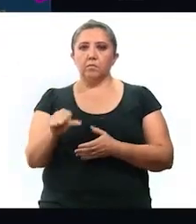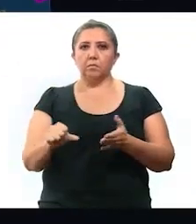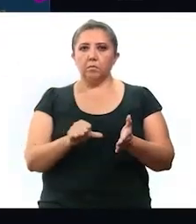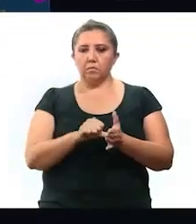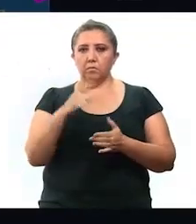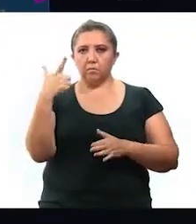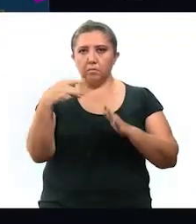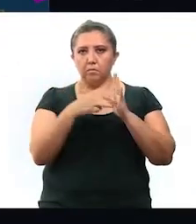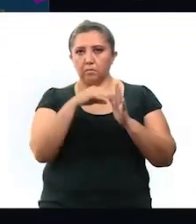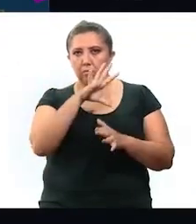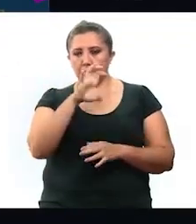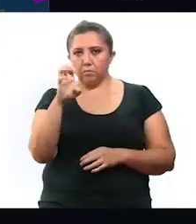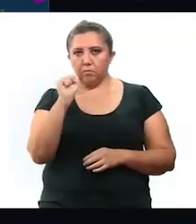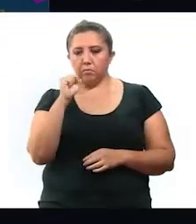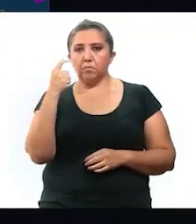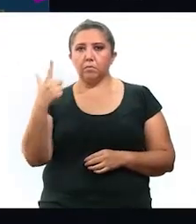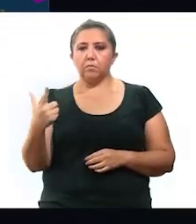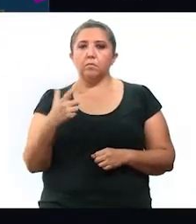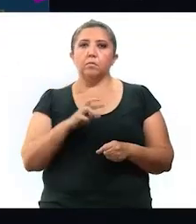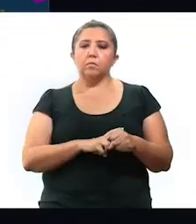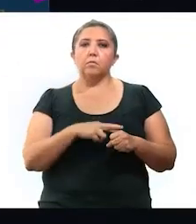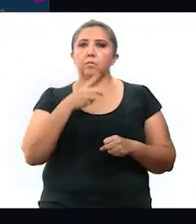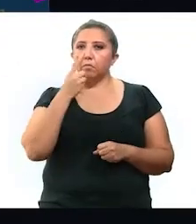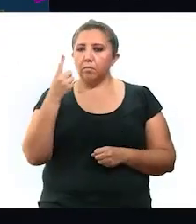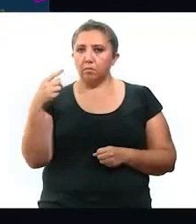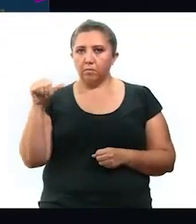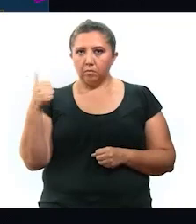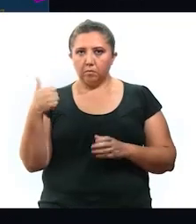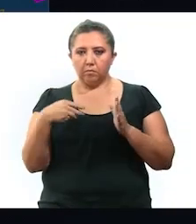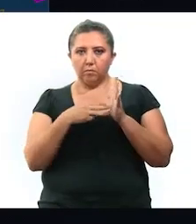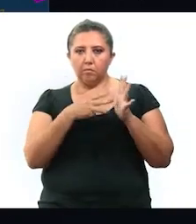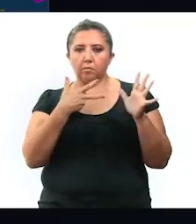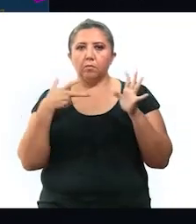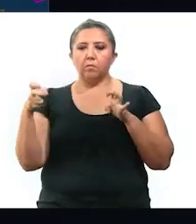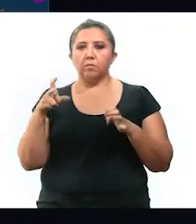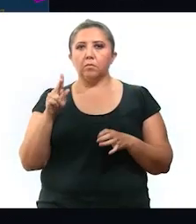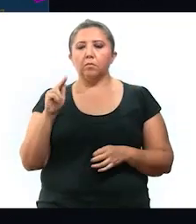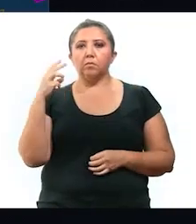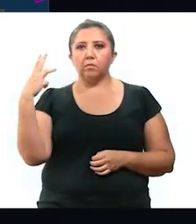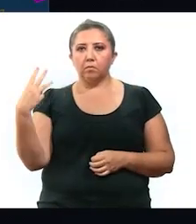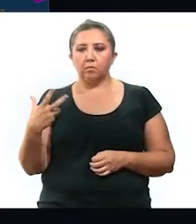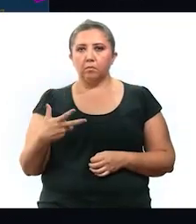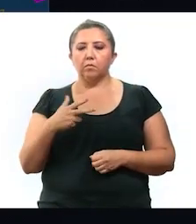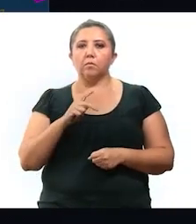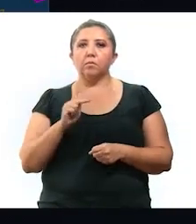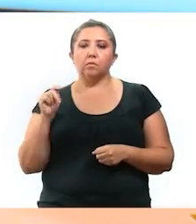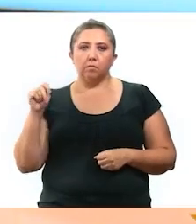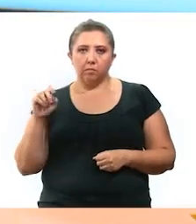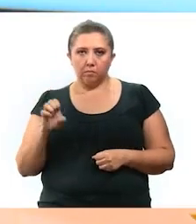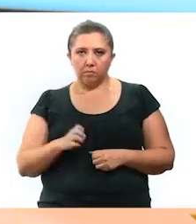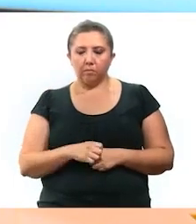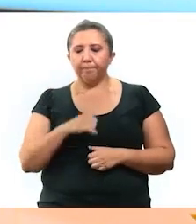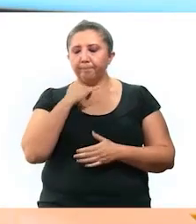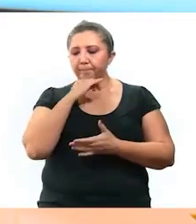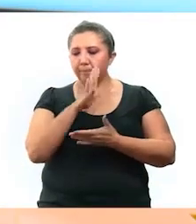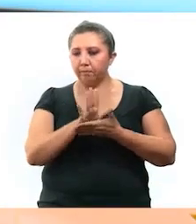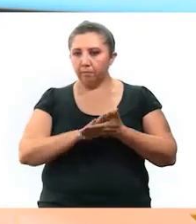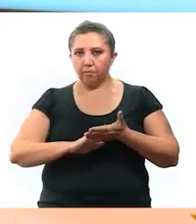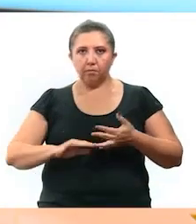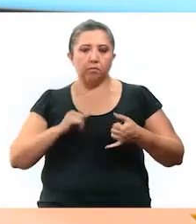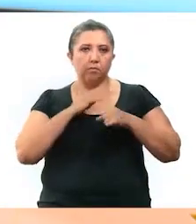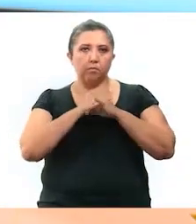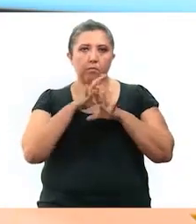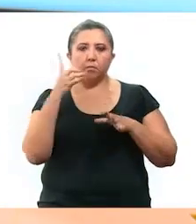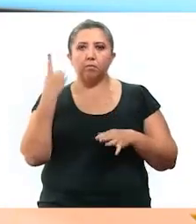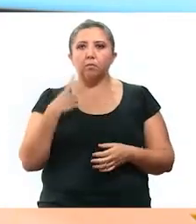centro, 7.567 en la zona sur y 11.888 en la zona poniente. Lamentablemente, en este